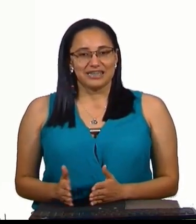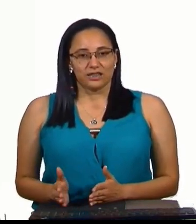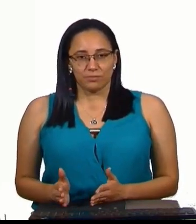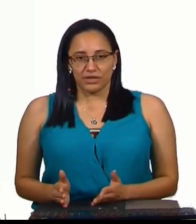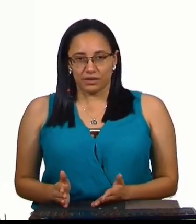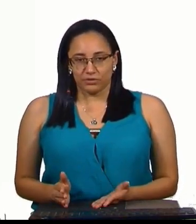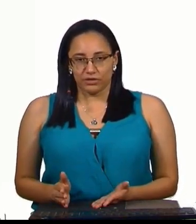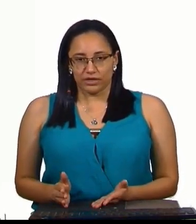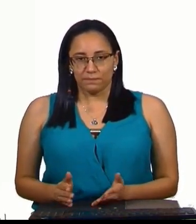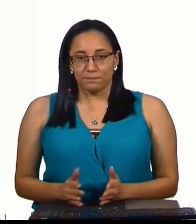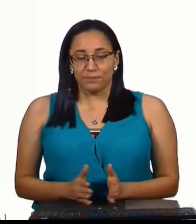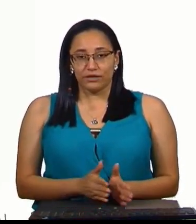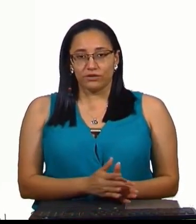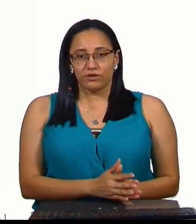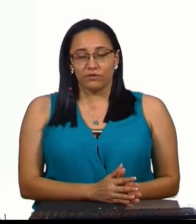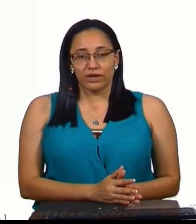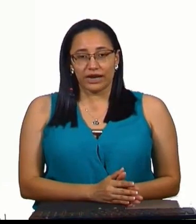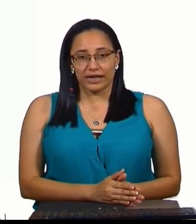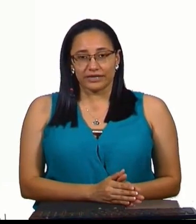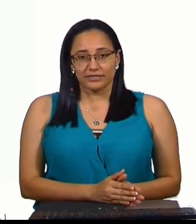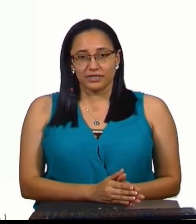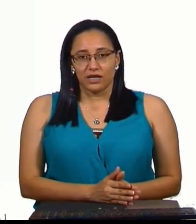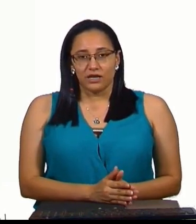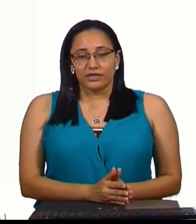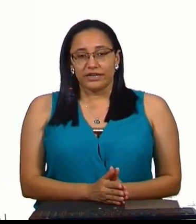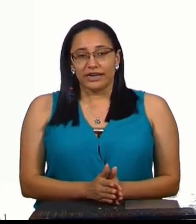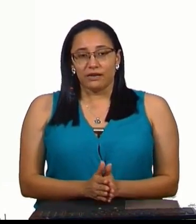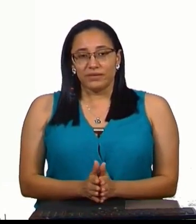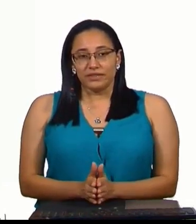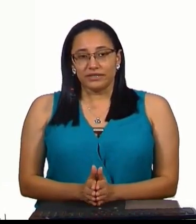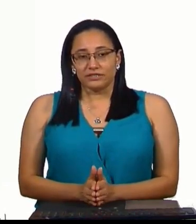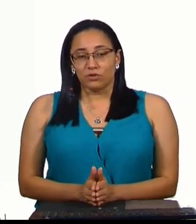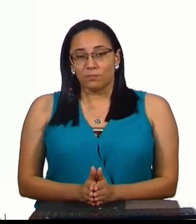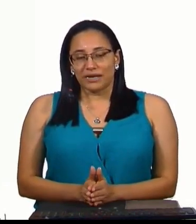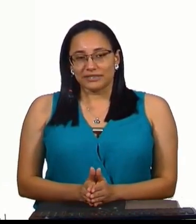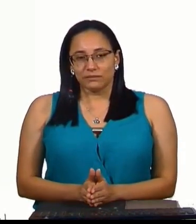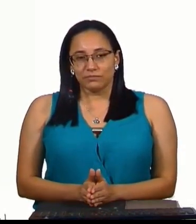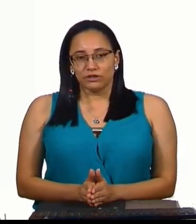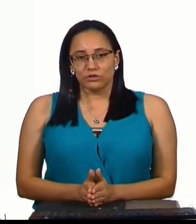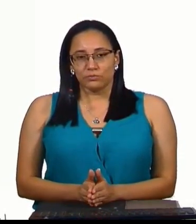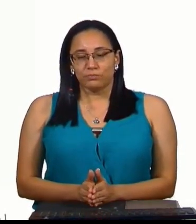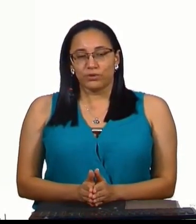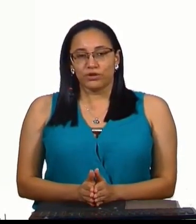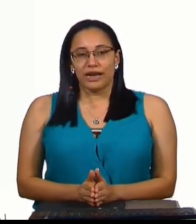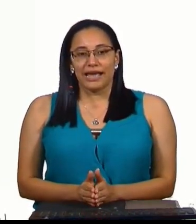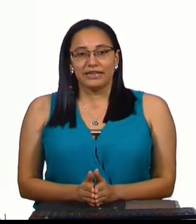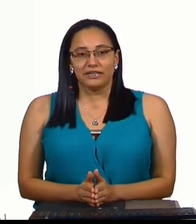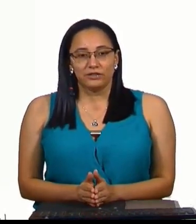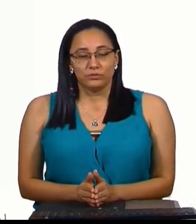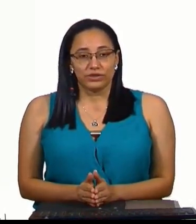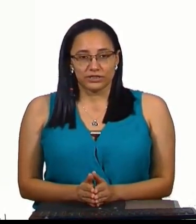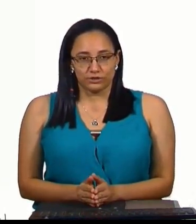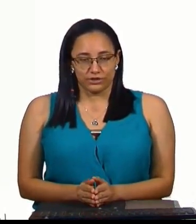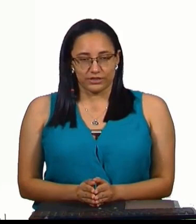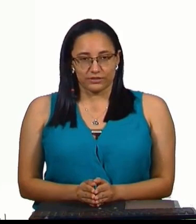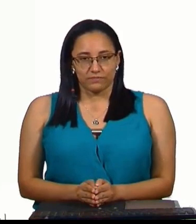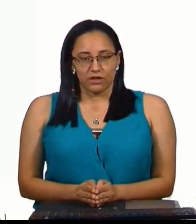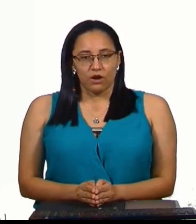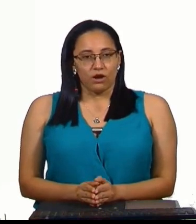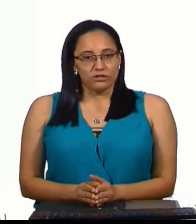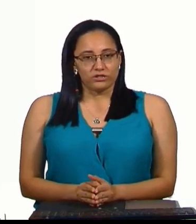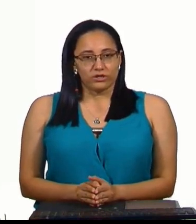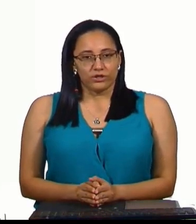hasta 300 millas por hora. Pero los huracanes generalmente son más temidos por las